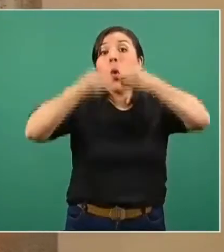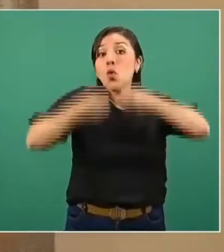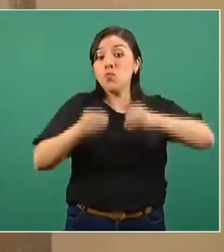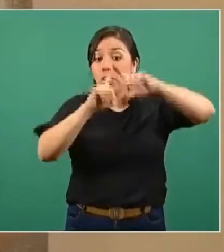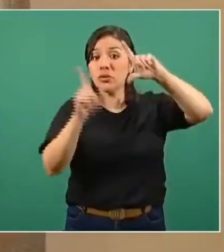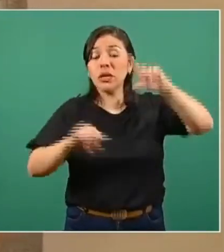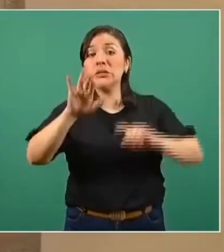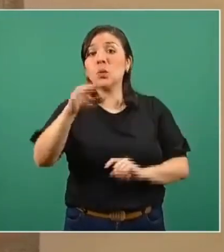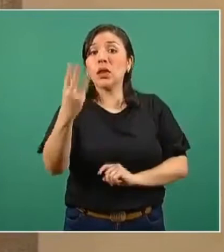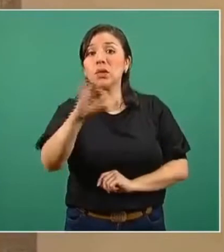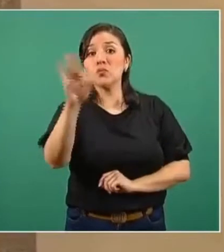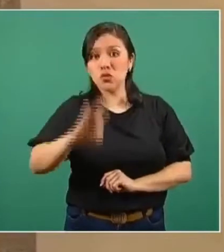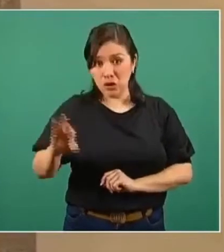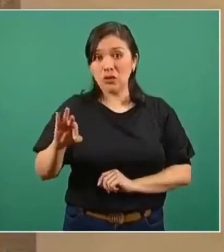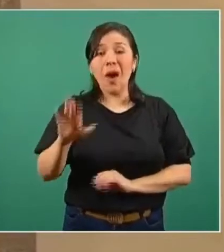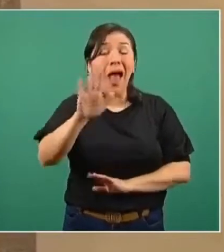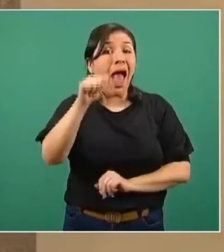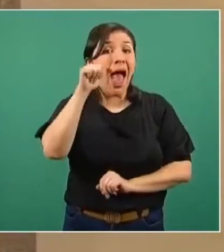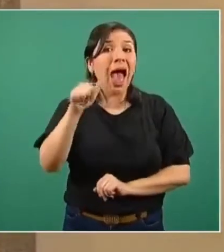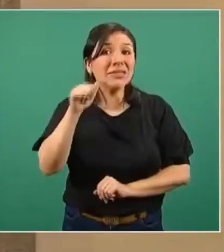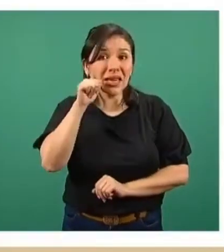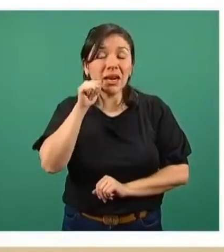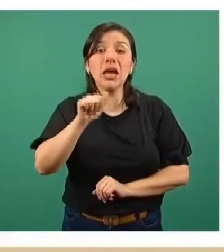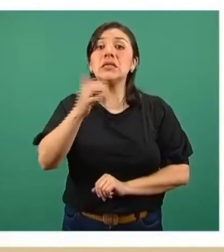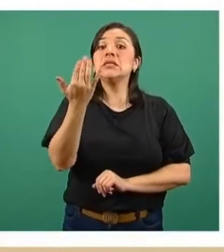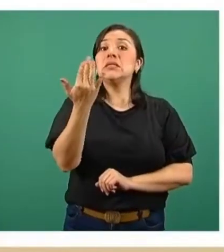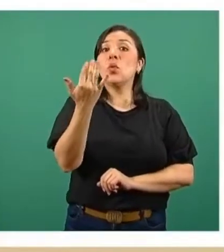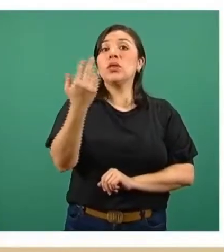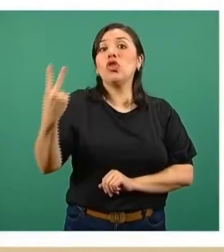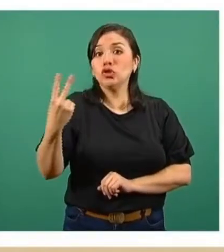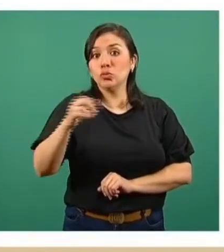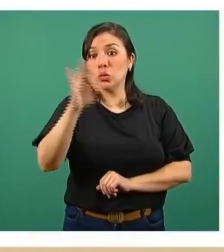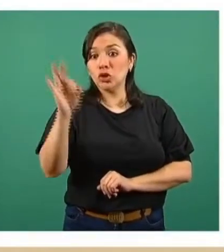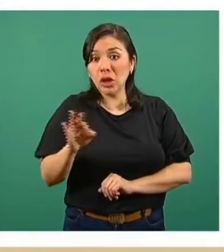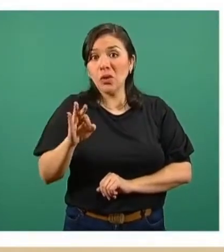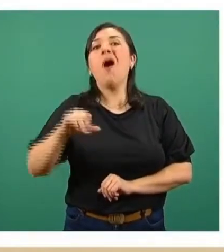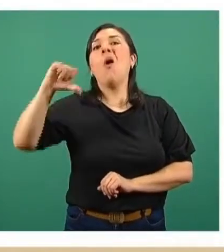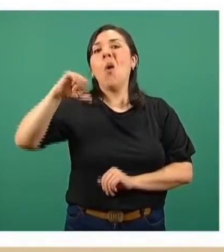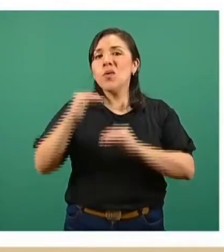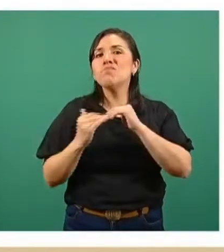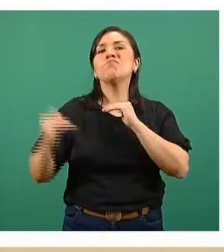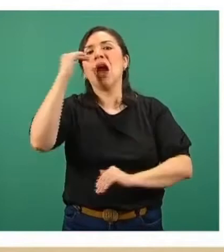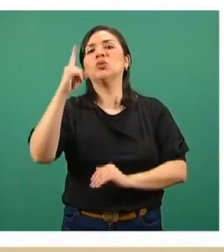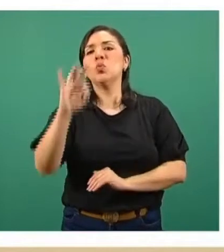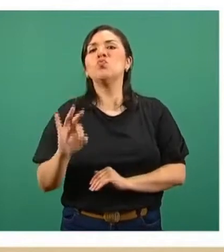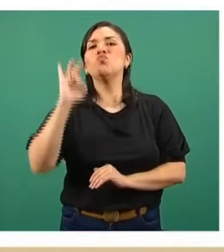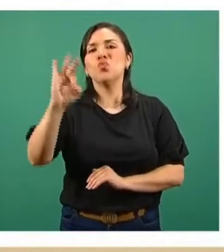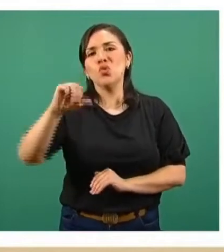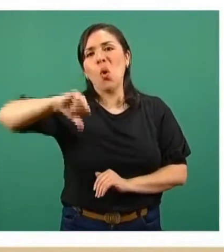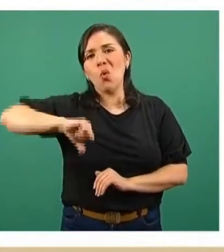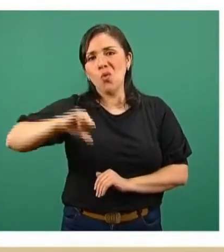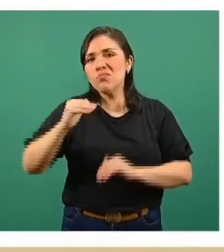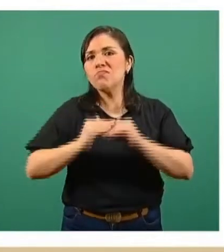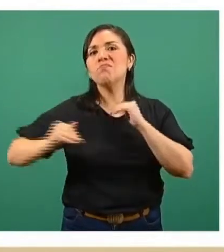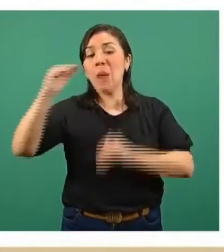nacional del 53%, ayer era del 52%, se incrementa un punto porcentual. Hay